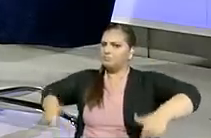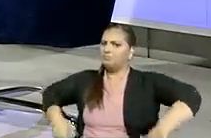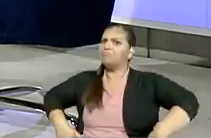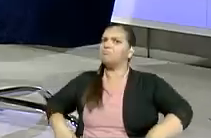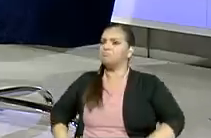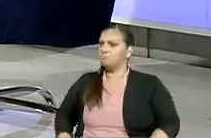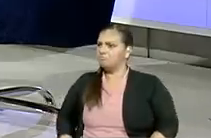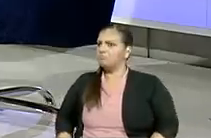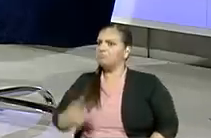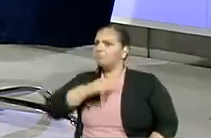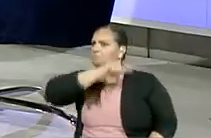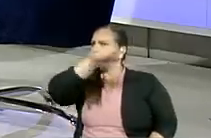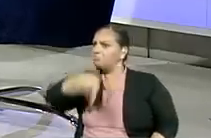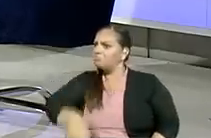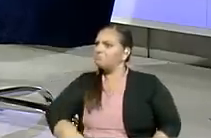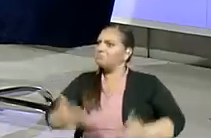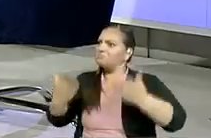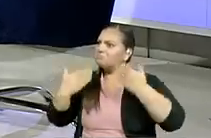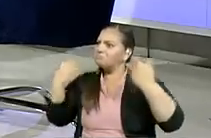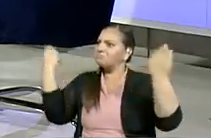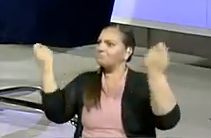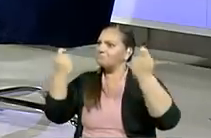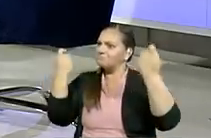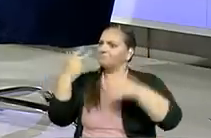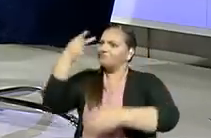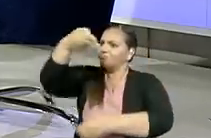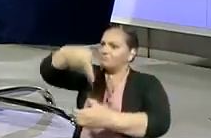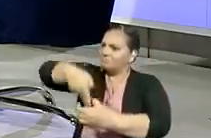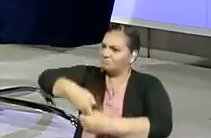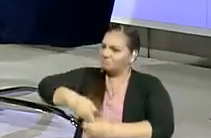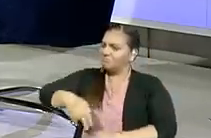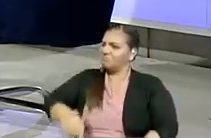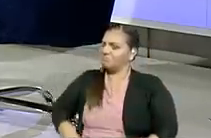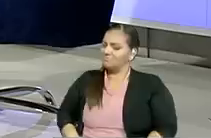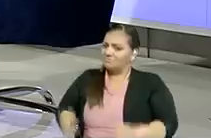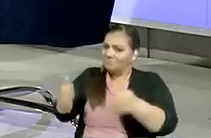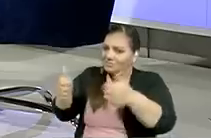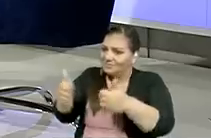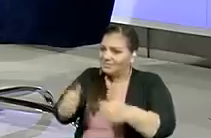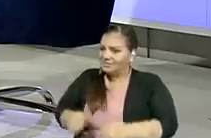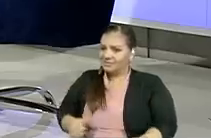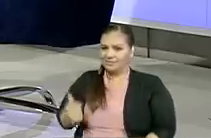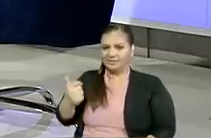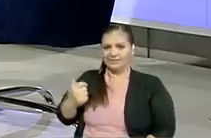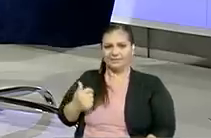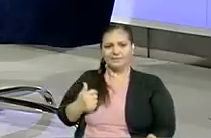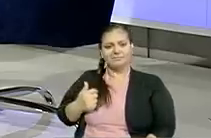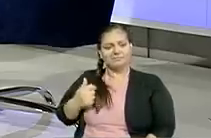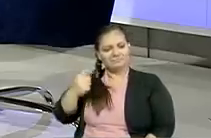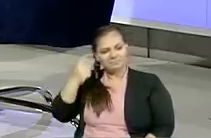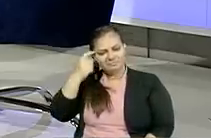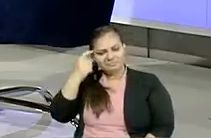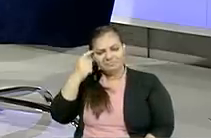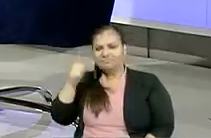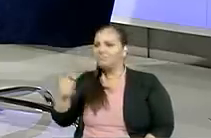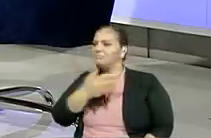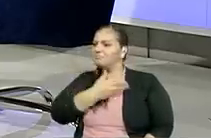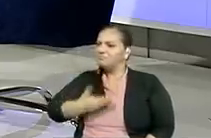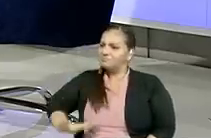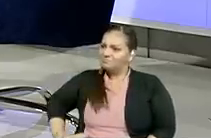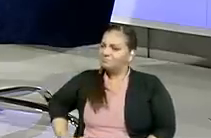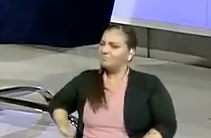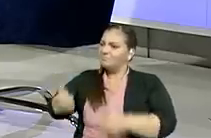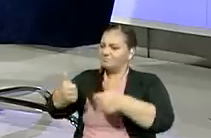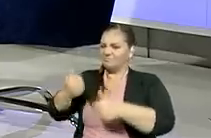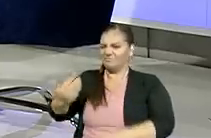que él ha tenido para con Guayaquil? ¿Ha cumplido? ¿Está cumpliendo? ¿Está en deuda? ¿Qué lo diferencia a este gobierno en lo que